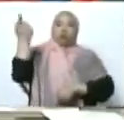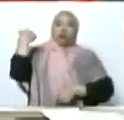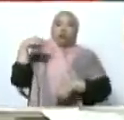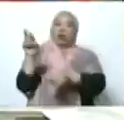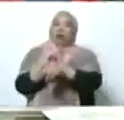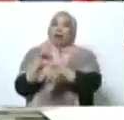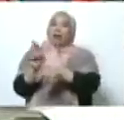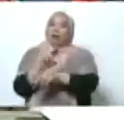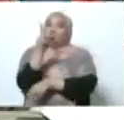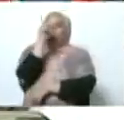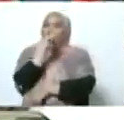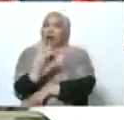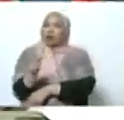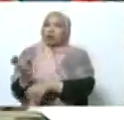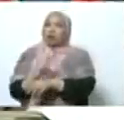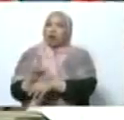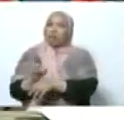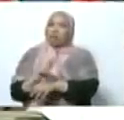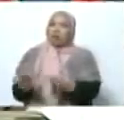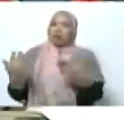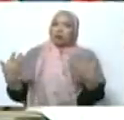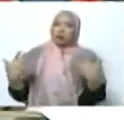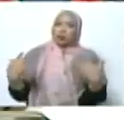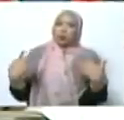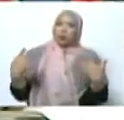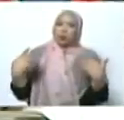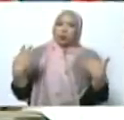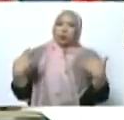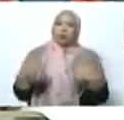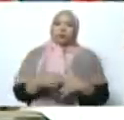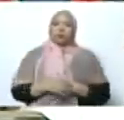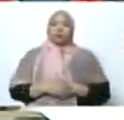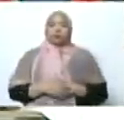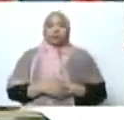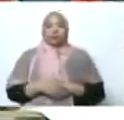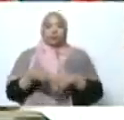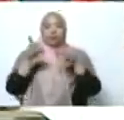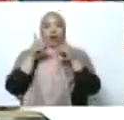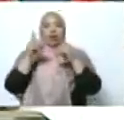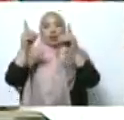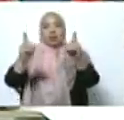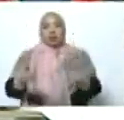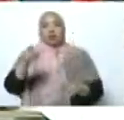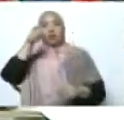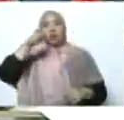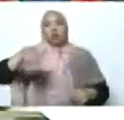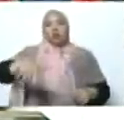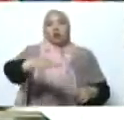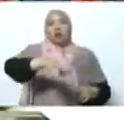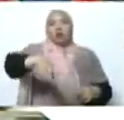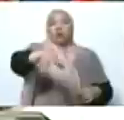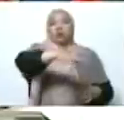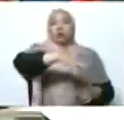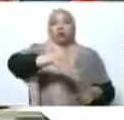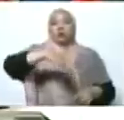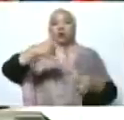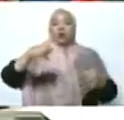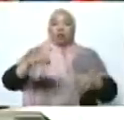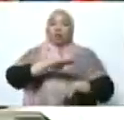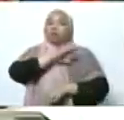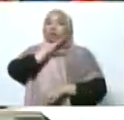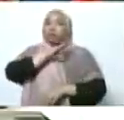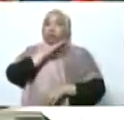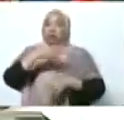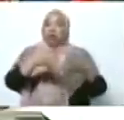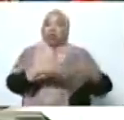rápido, pero fue una elección de nuestro pueblo. Eso es una casi que una cuestión enferma de